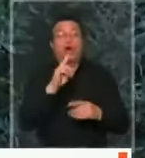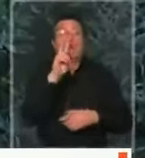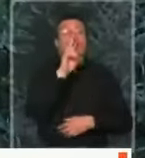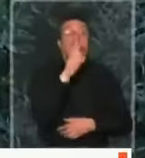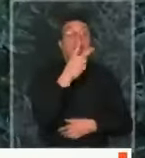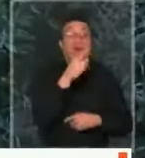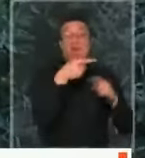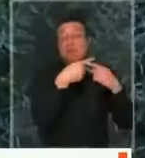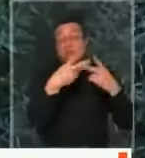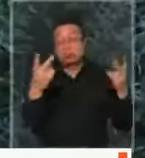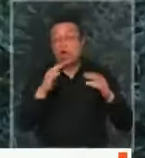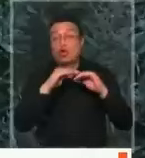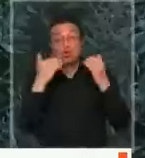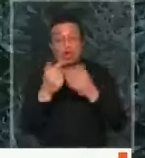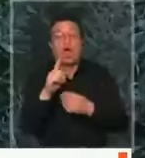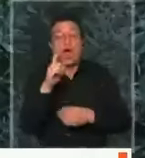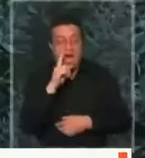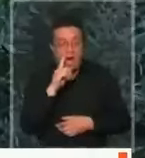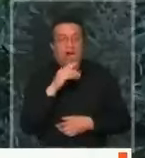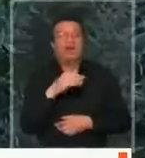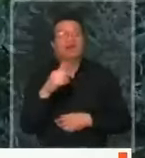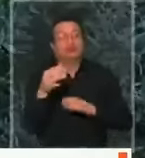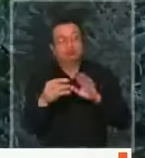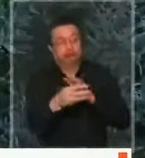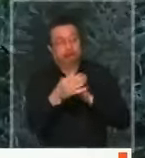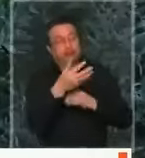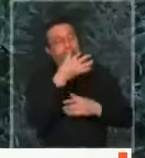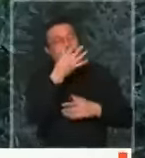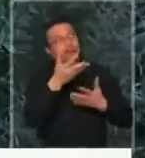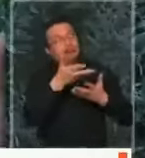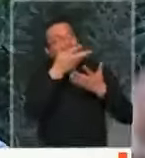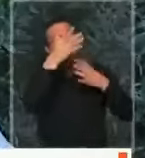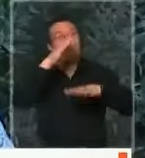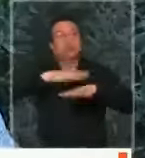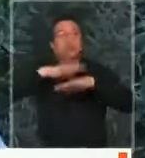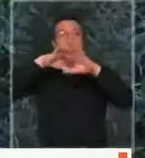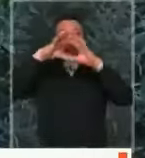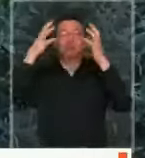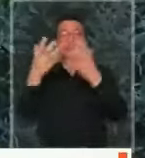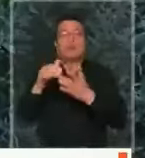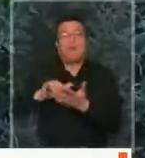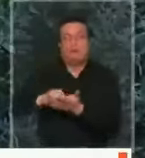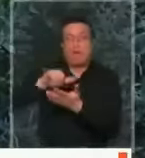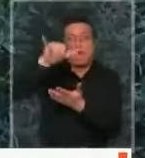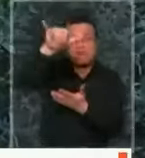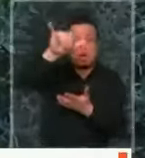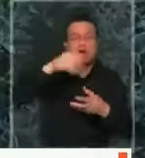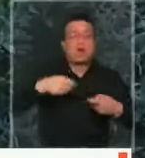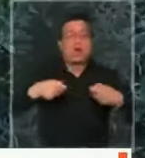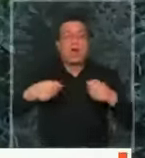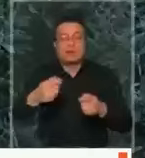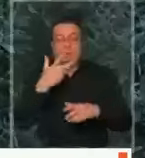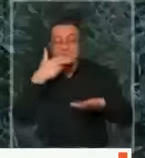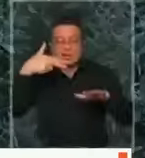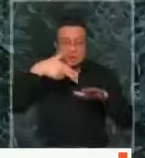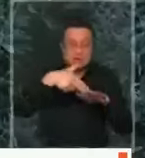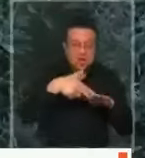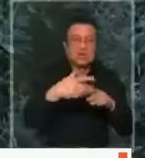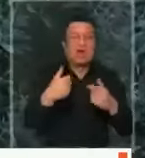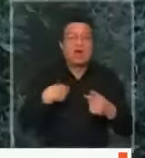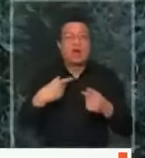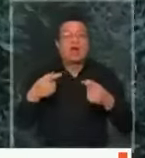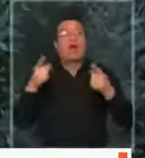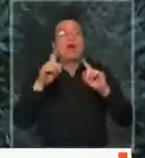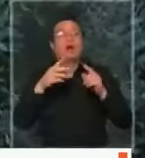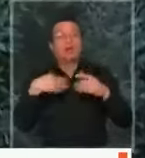televisión, tienen estas emisiones de gases de efecto invernadero. Estamos hablando de los viajes en avión, de los consumos de combustible, de los consumos de energía,